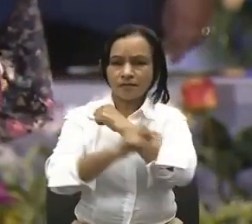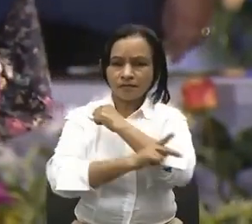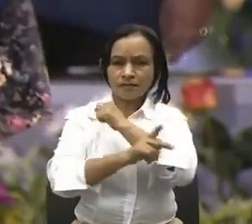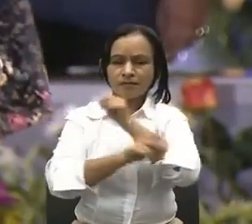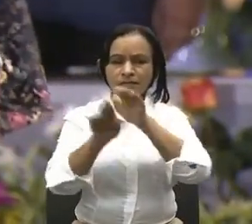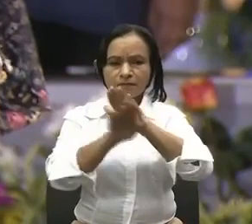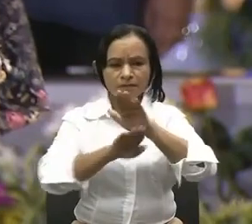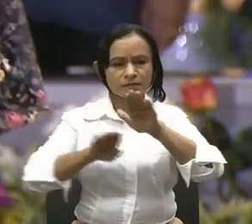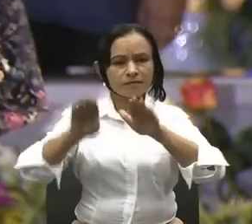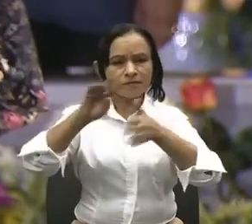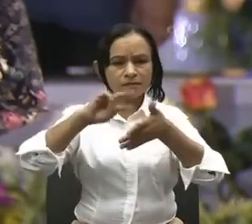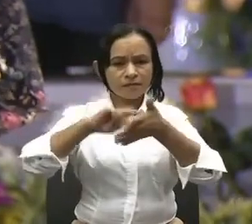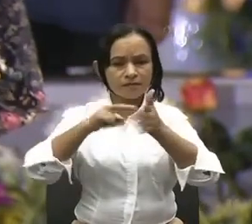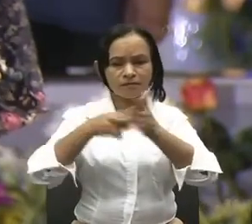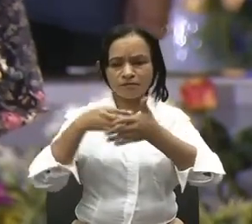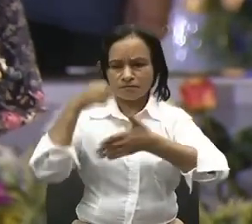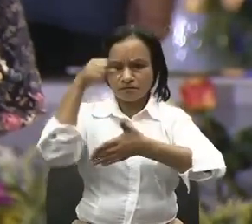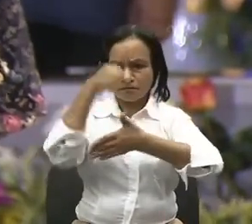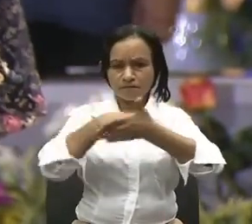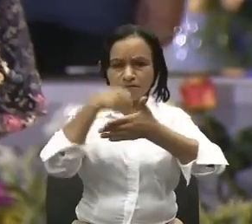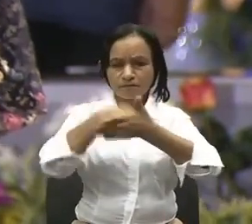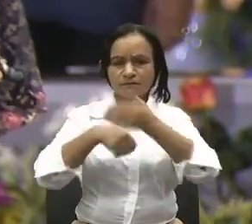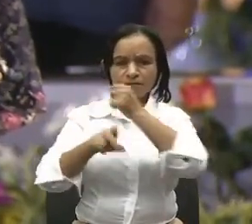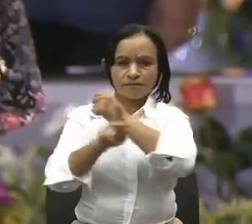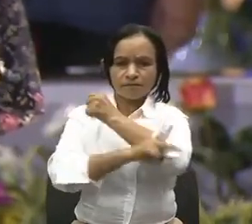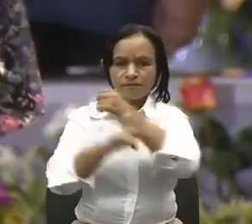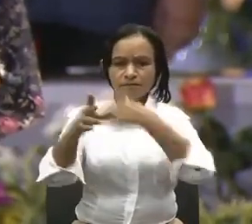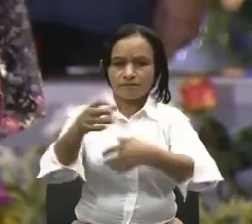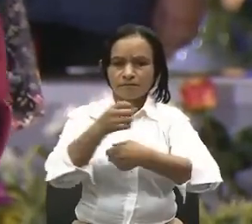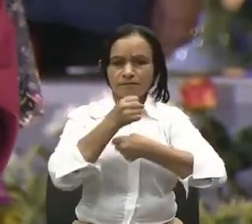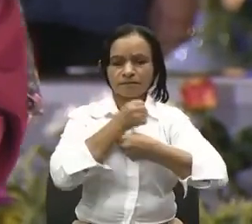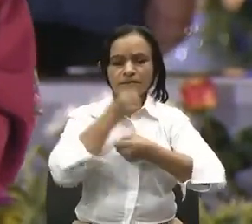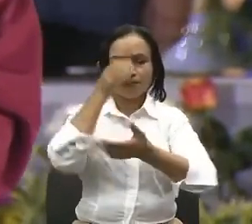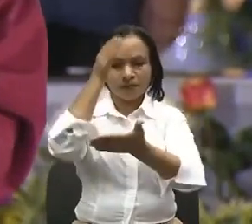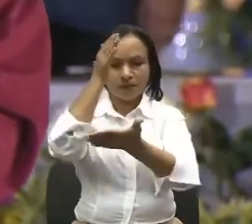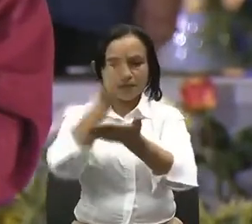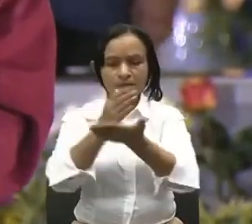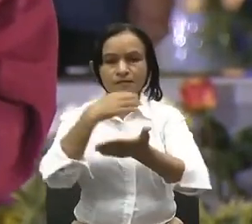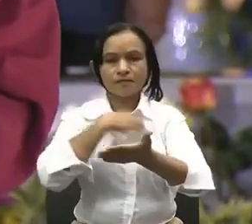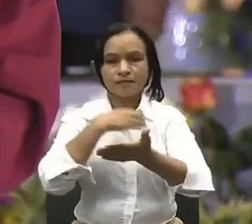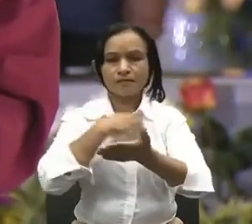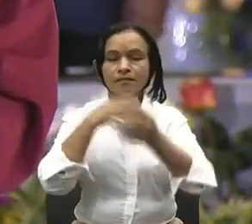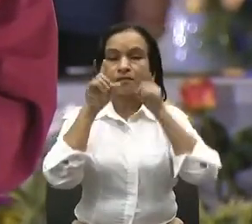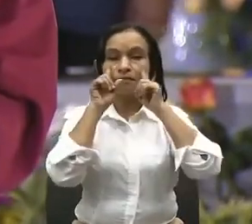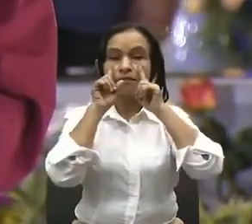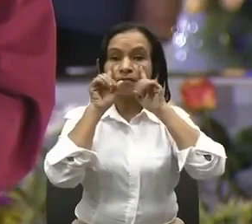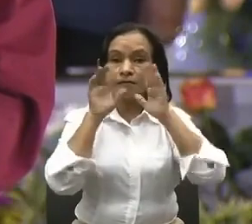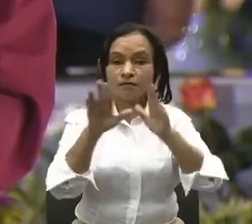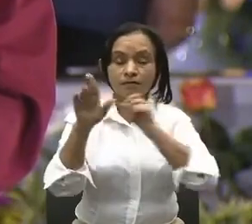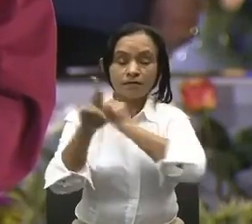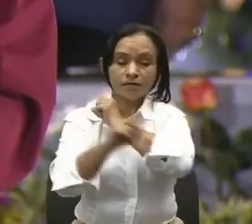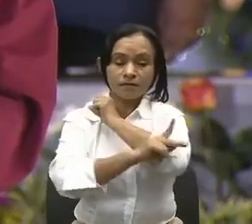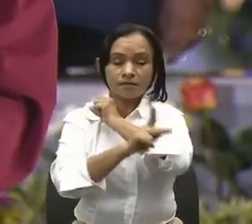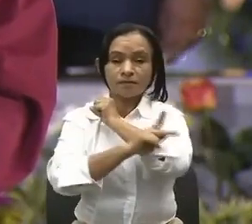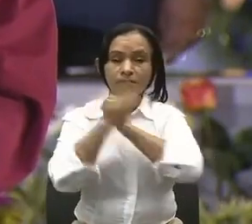más sentido de defensa, de la autodeterminación, de la soberanía.